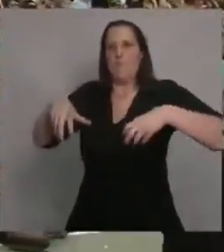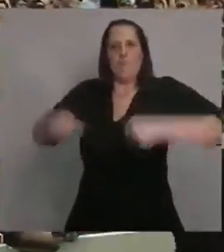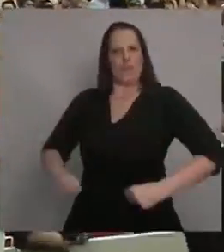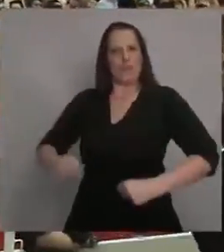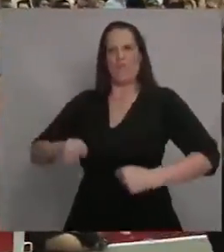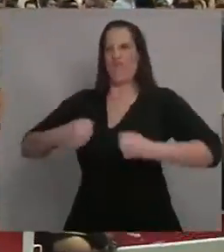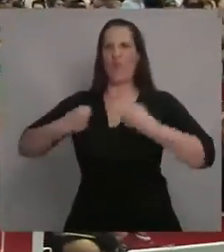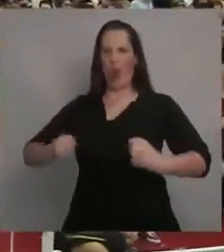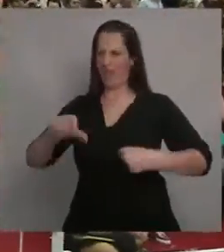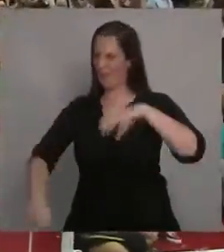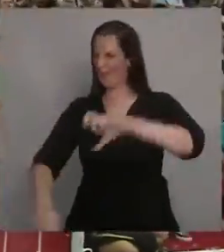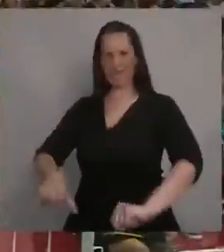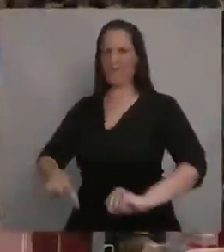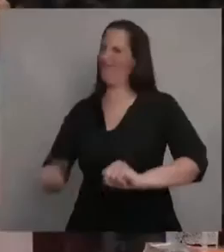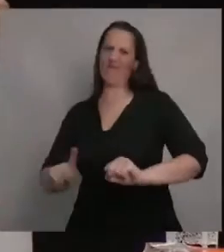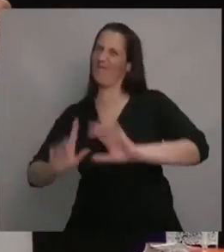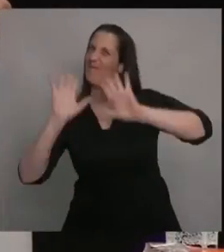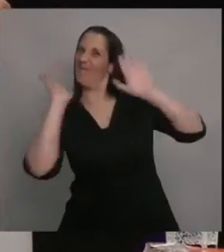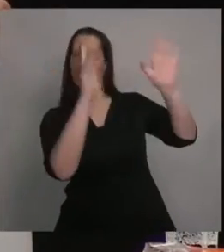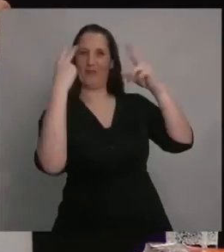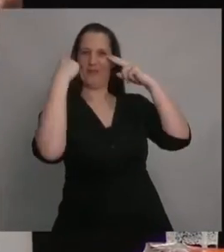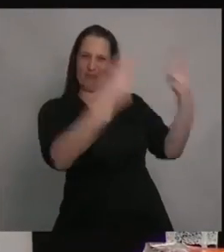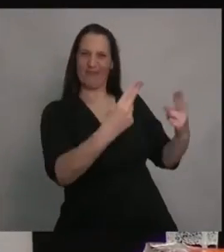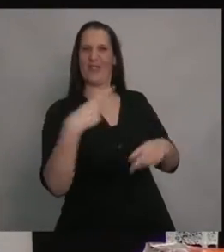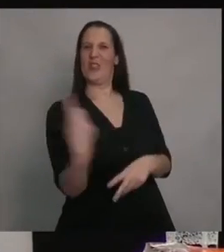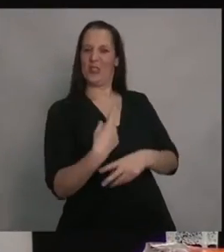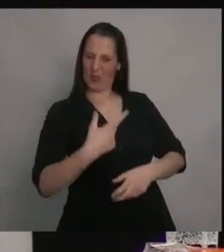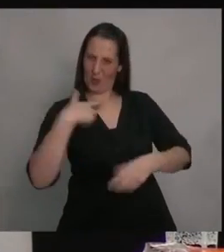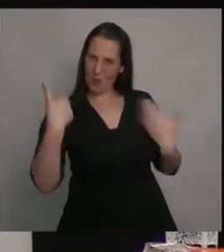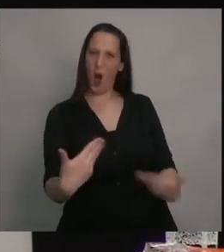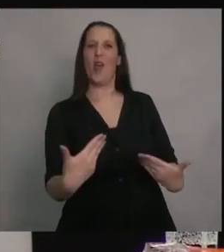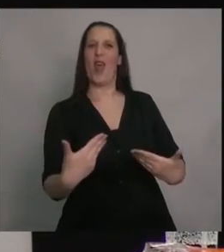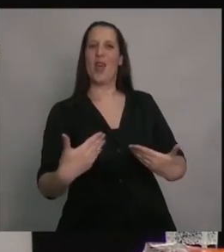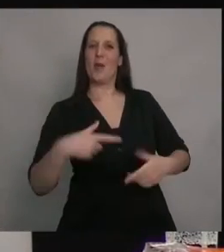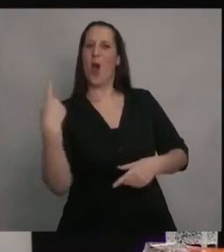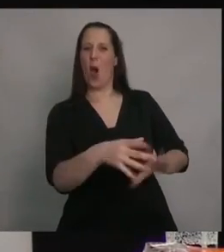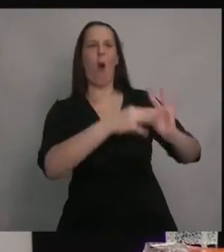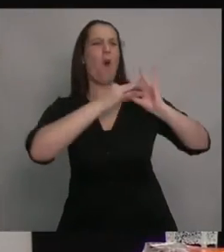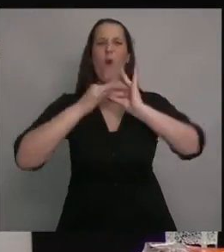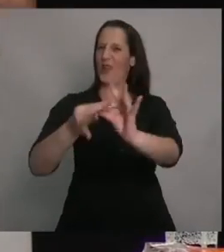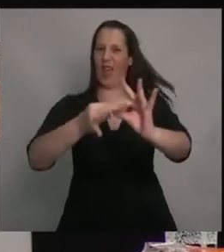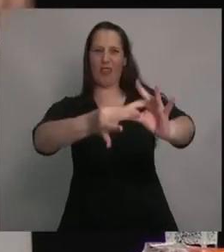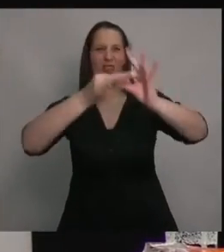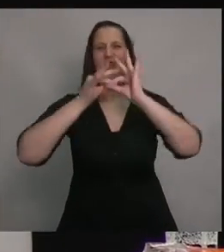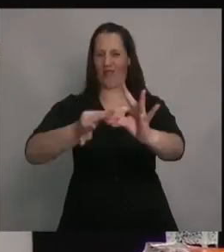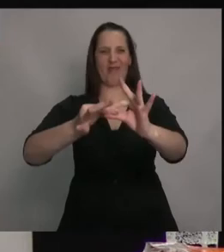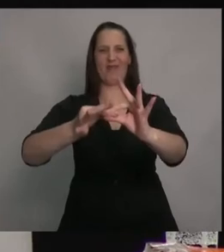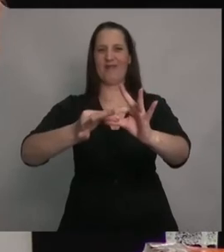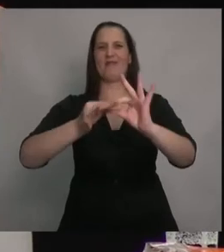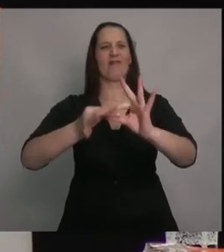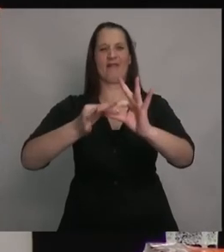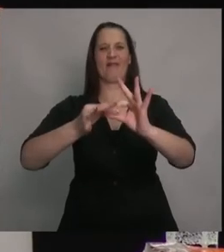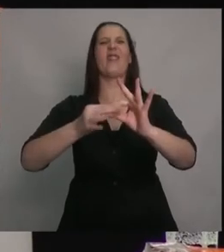sea, podrá jamás derrotarnos. Unidad, unidad y unidad es lo